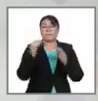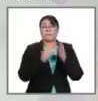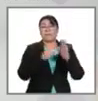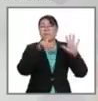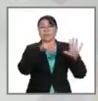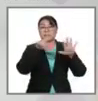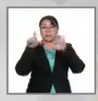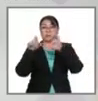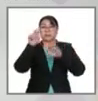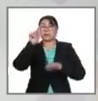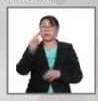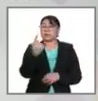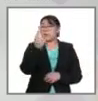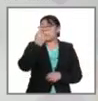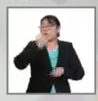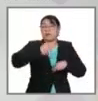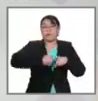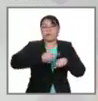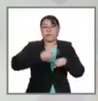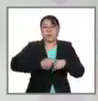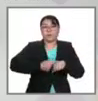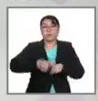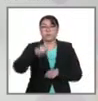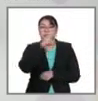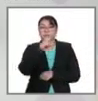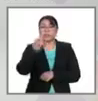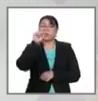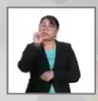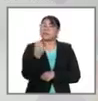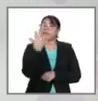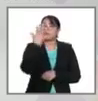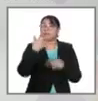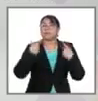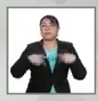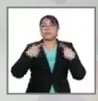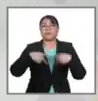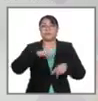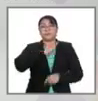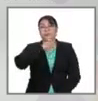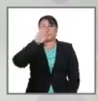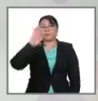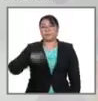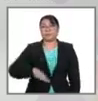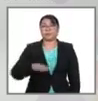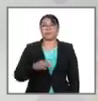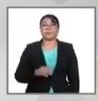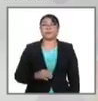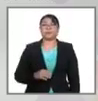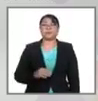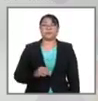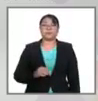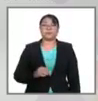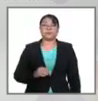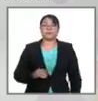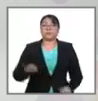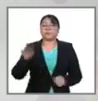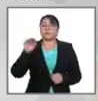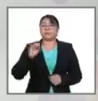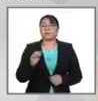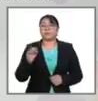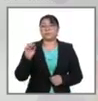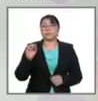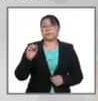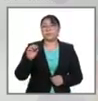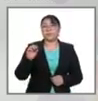781 casos positivos con 165 defunciones la jurisdicción sanitaria número 5 que corresponde